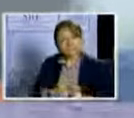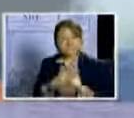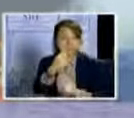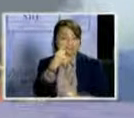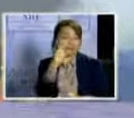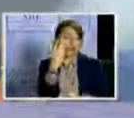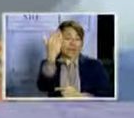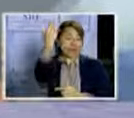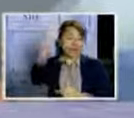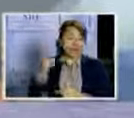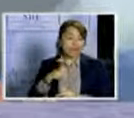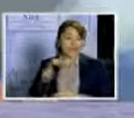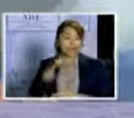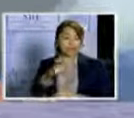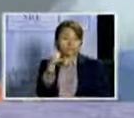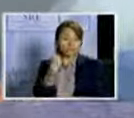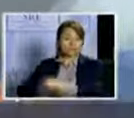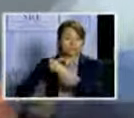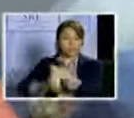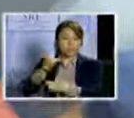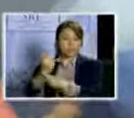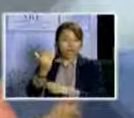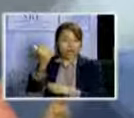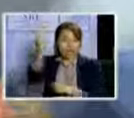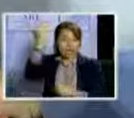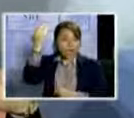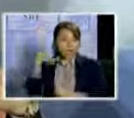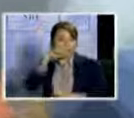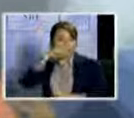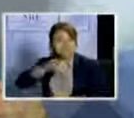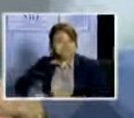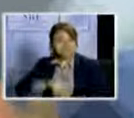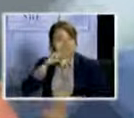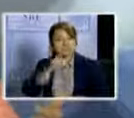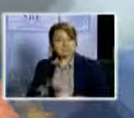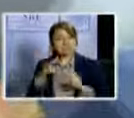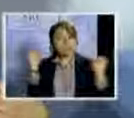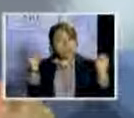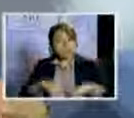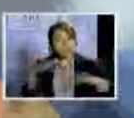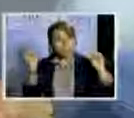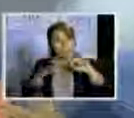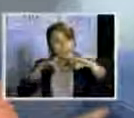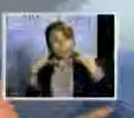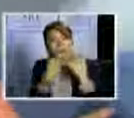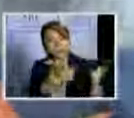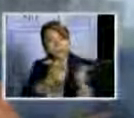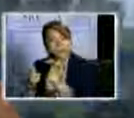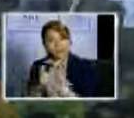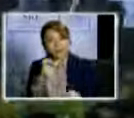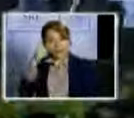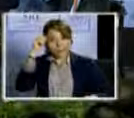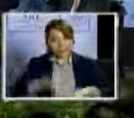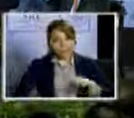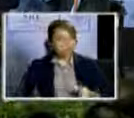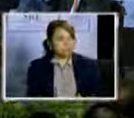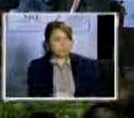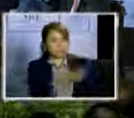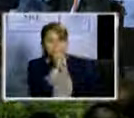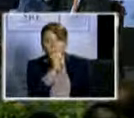años que la conferencia de desarme no obtiene ningún punto del cual pueda estar de acuerdo. Ni siquiera